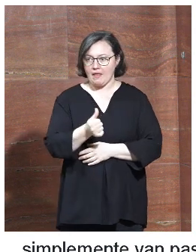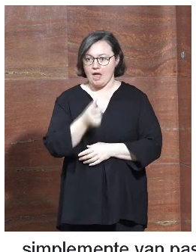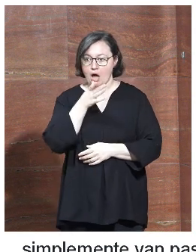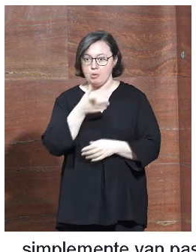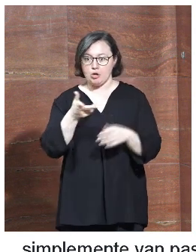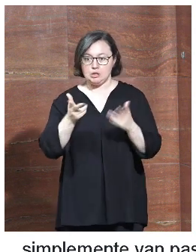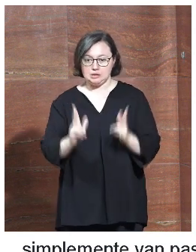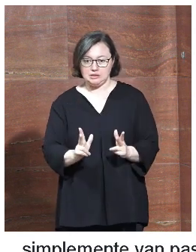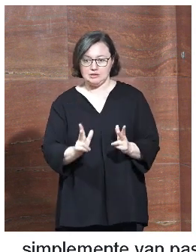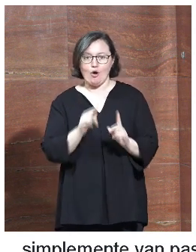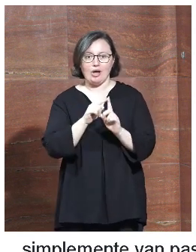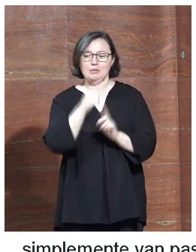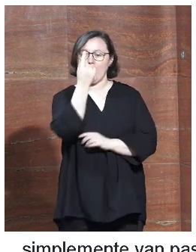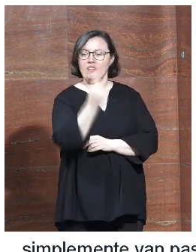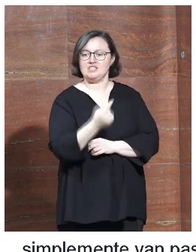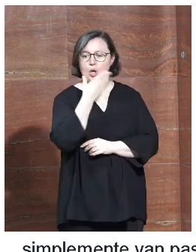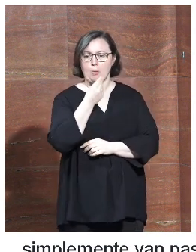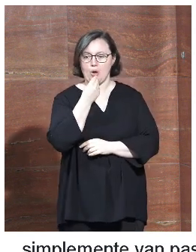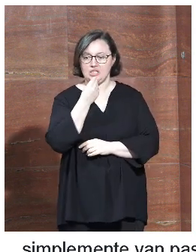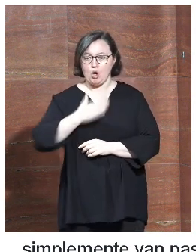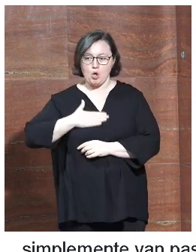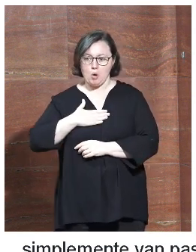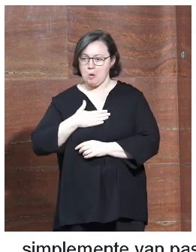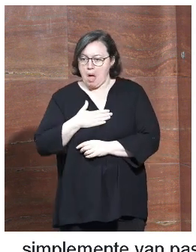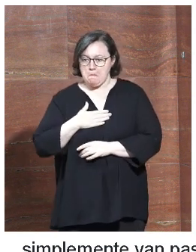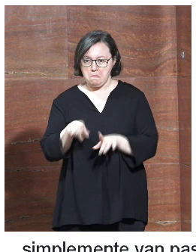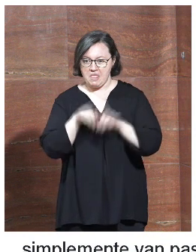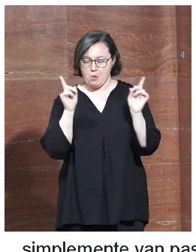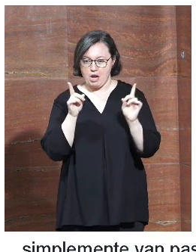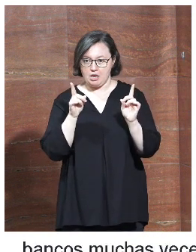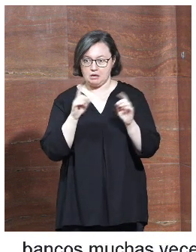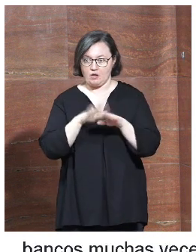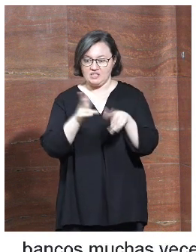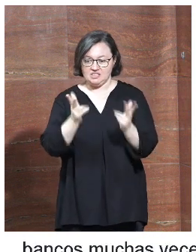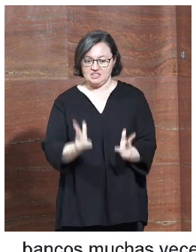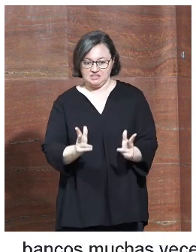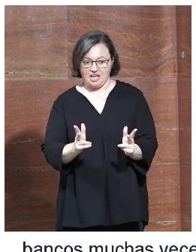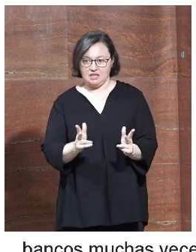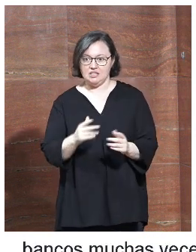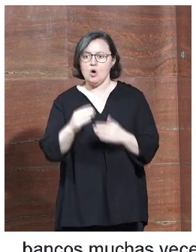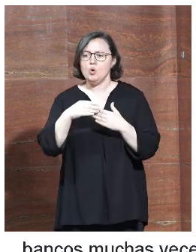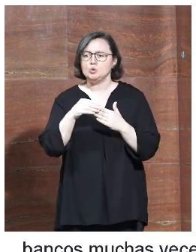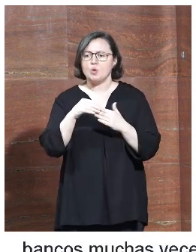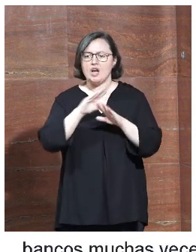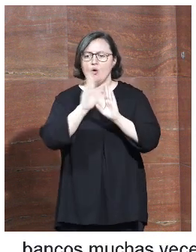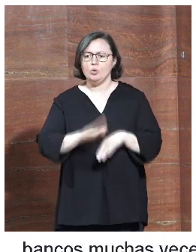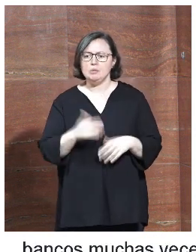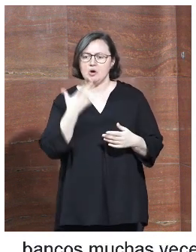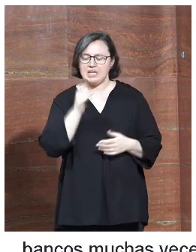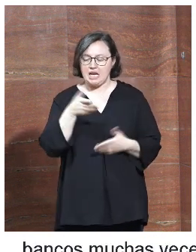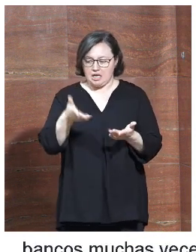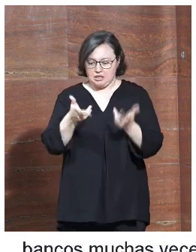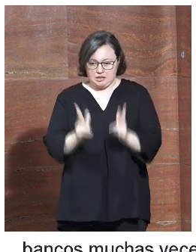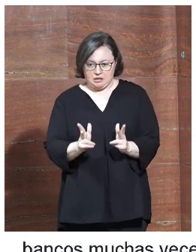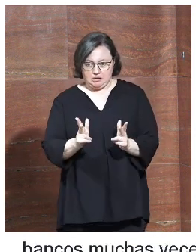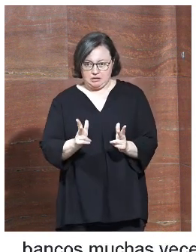atendido más al diseño del banco que a la comodidad. ¿A quién va a ser el usuario de ese banco?